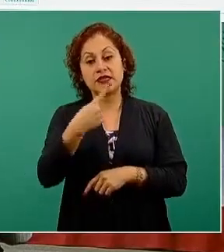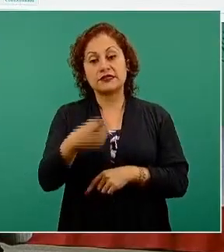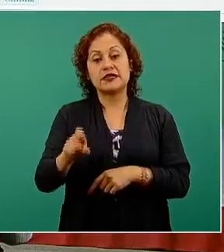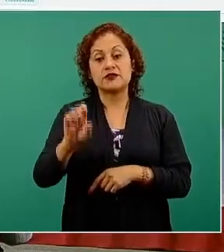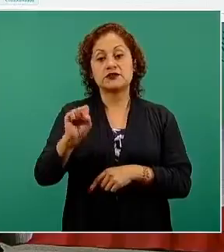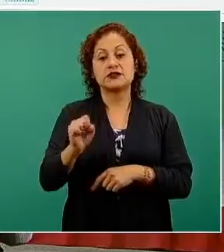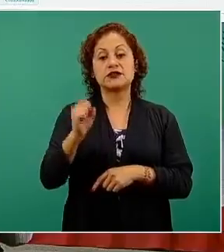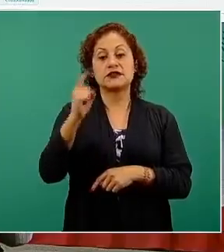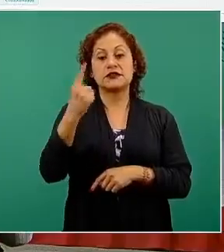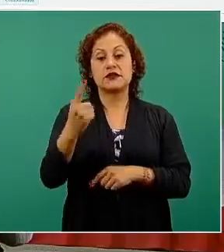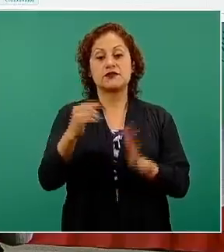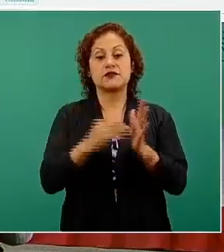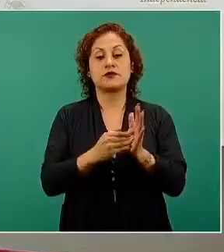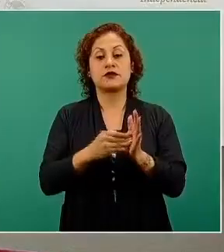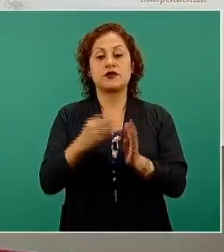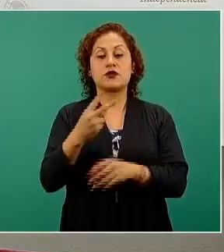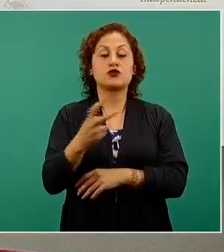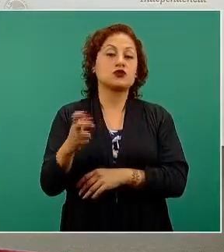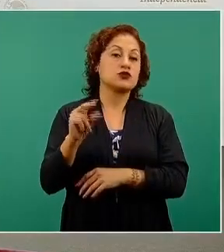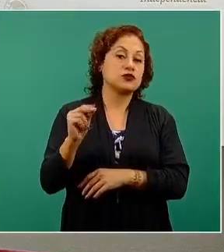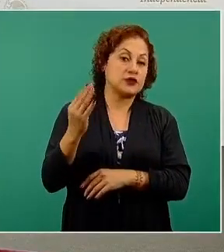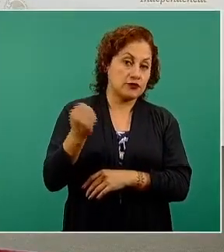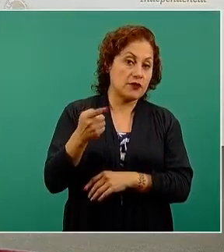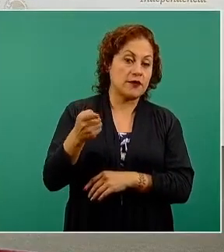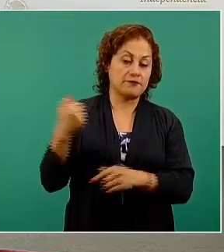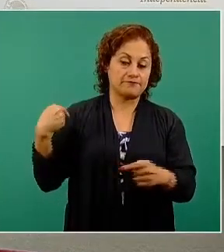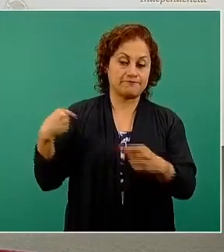191.789 al corte de hoy. La siguiente, por favor.